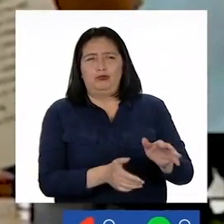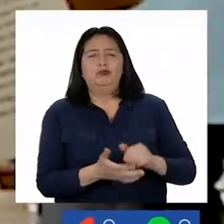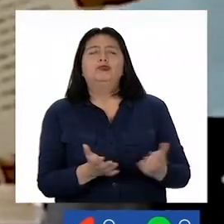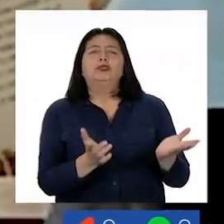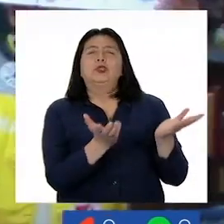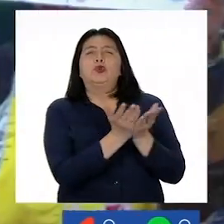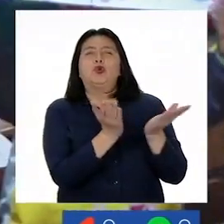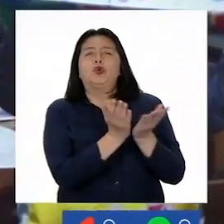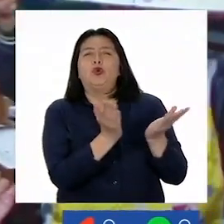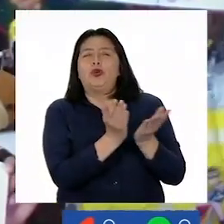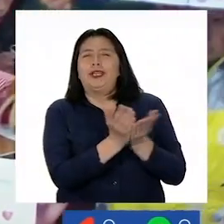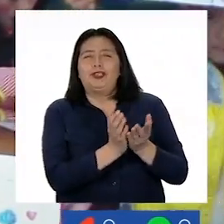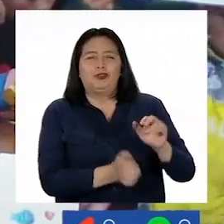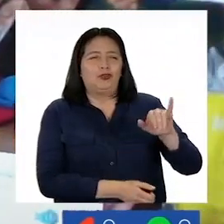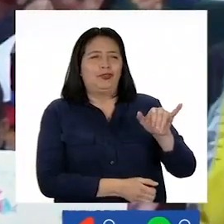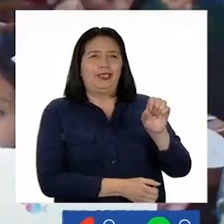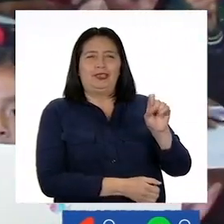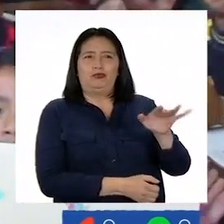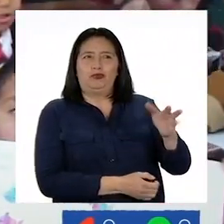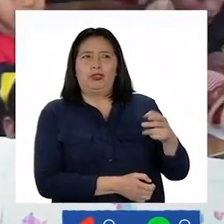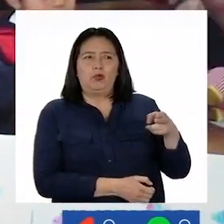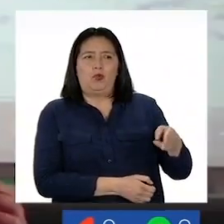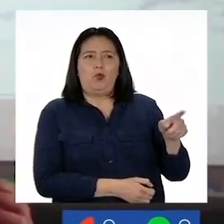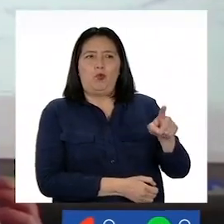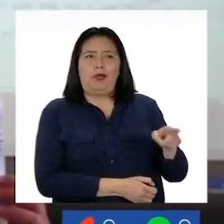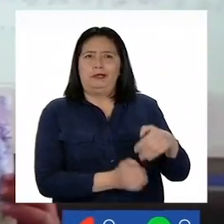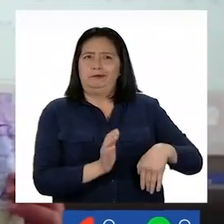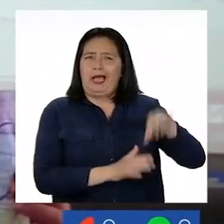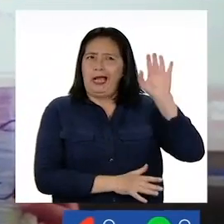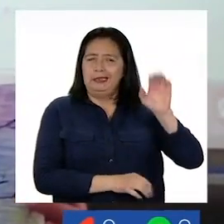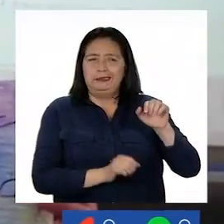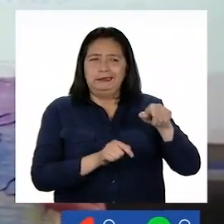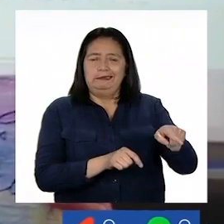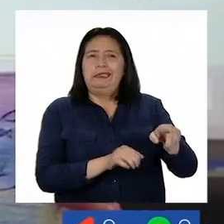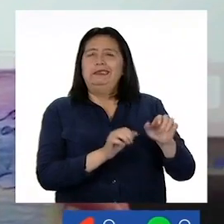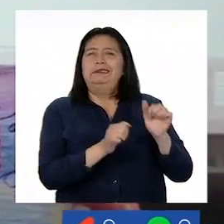Jesús Nazareno en Huaraz ha podido más. Lleva